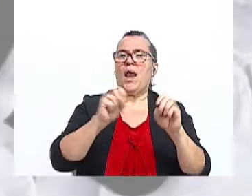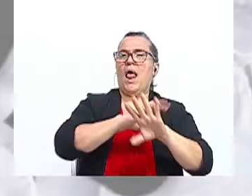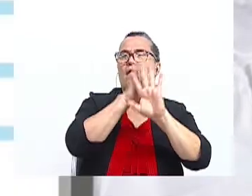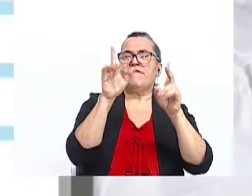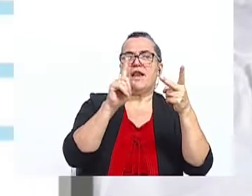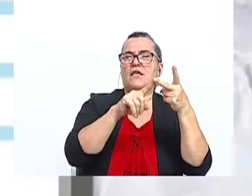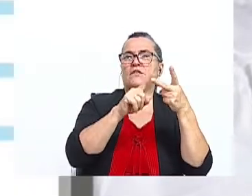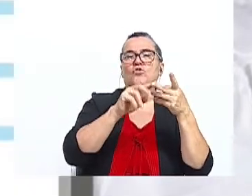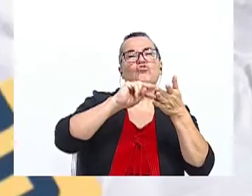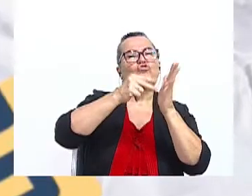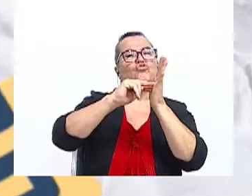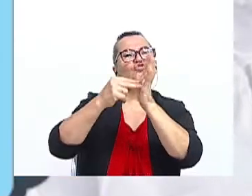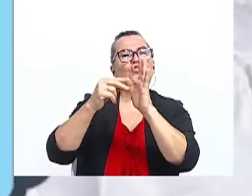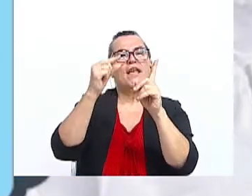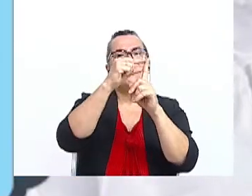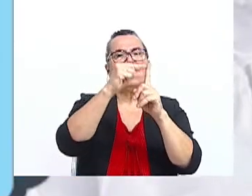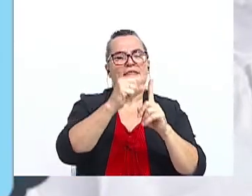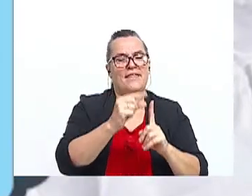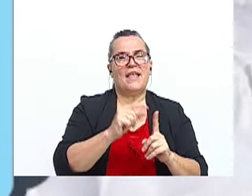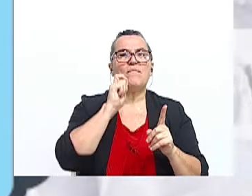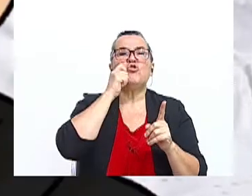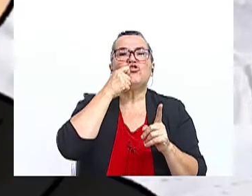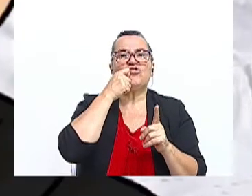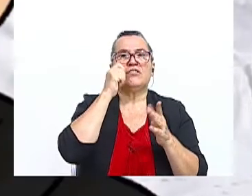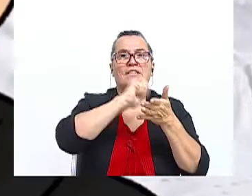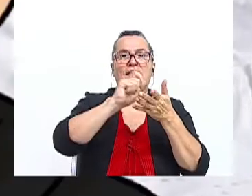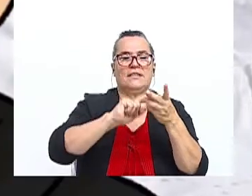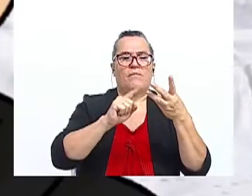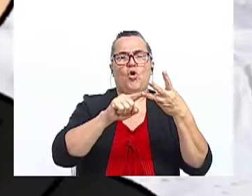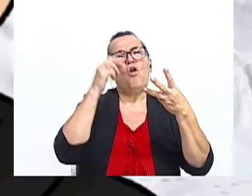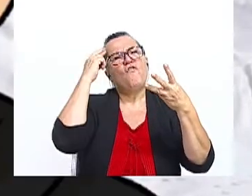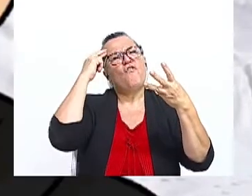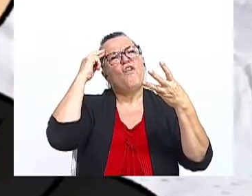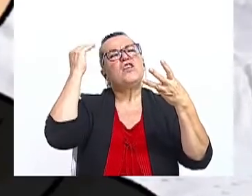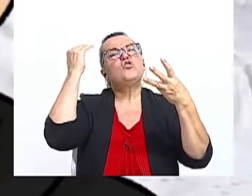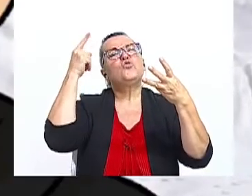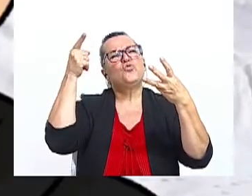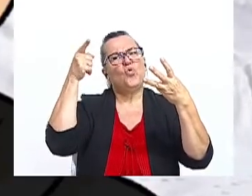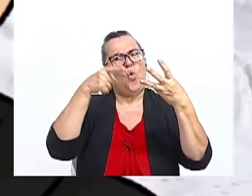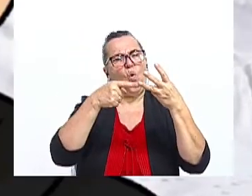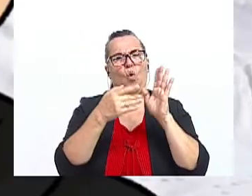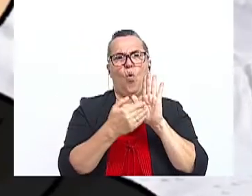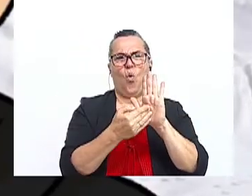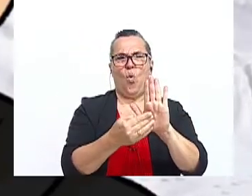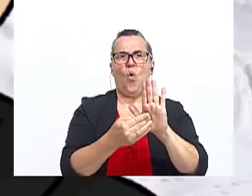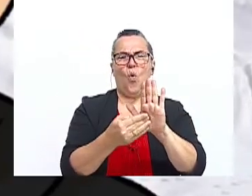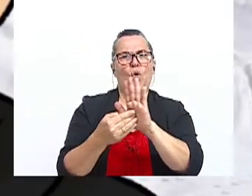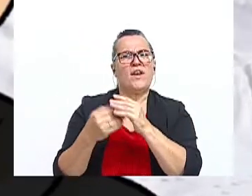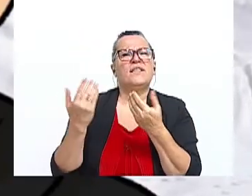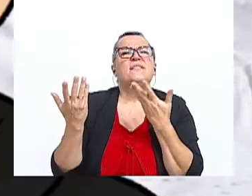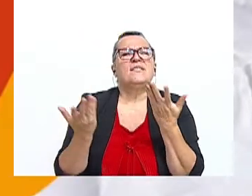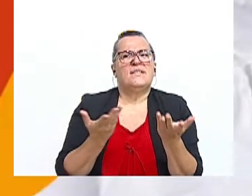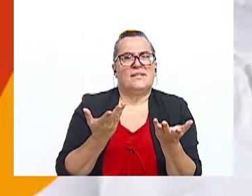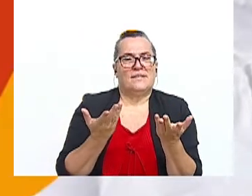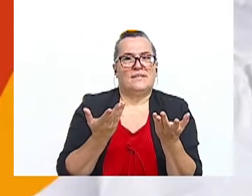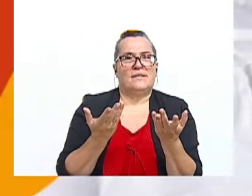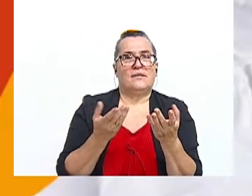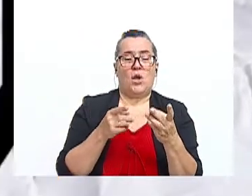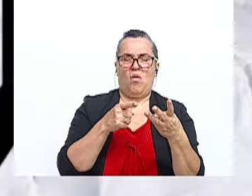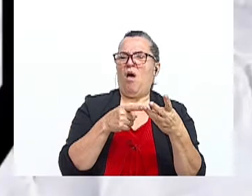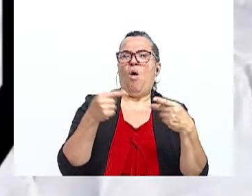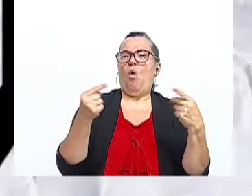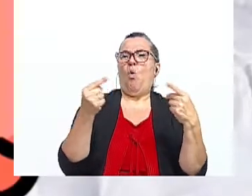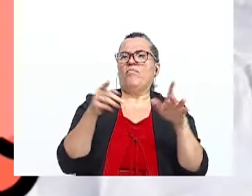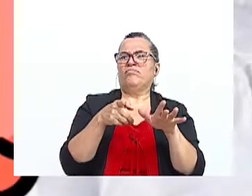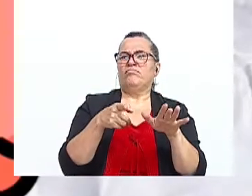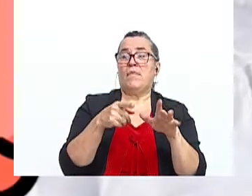Se definen los términos claves del ensayo. Razones. El autor presentará las principales razones. Objeciones.